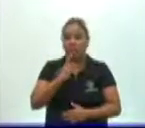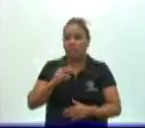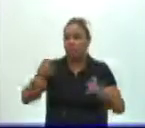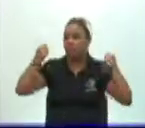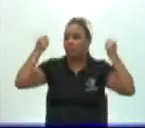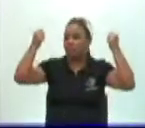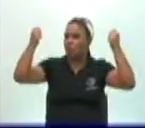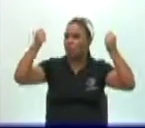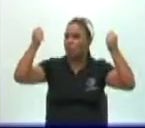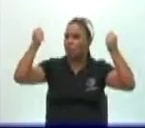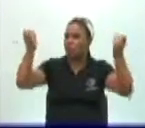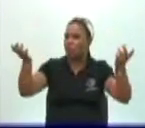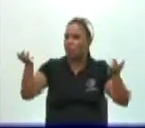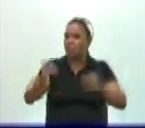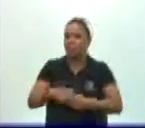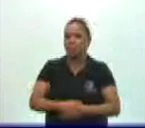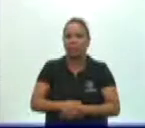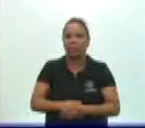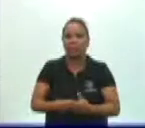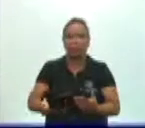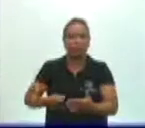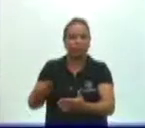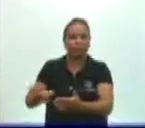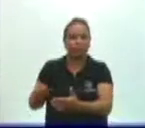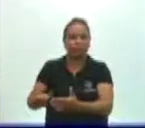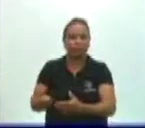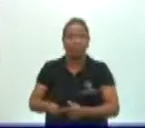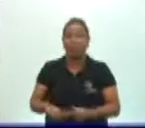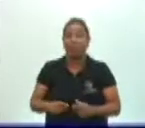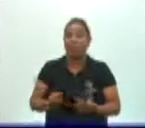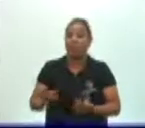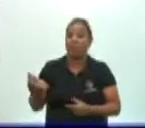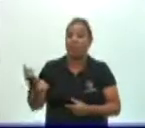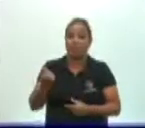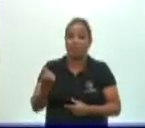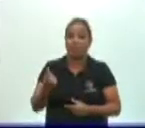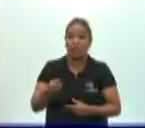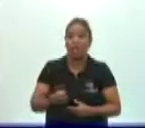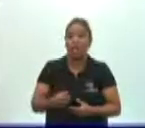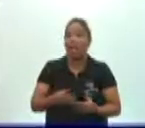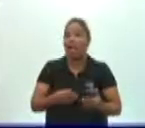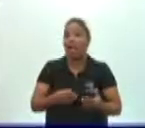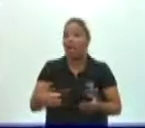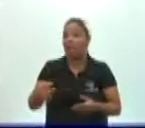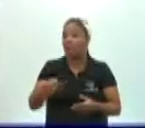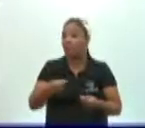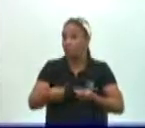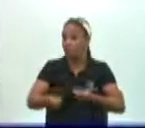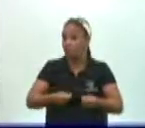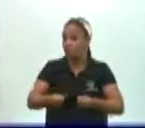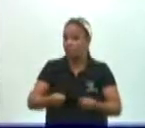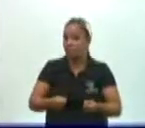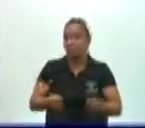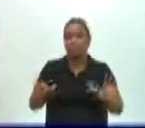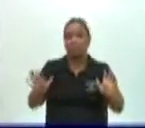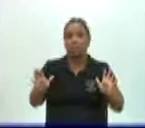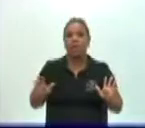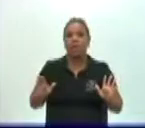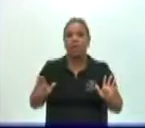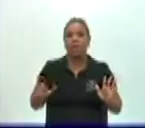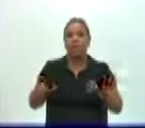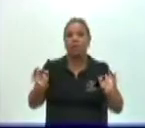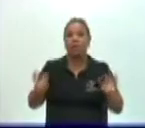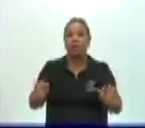cipayos, y es precisamente que la Compañía de las Indias Orientales cesó en sus funciones formalmente y el